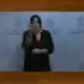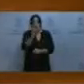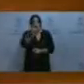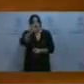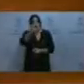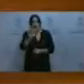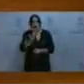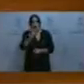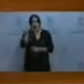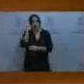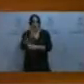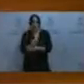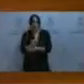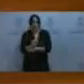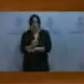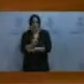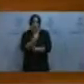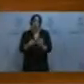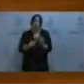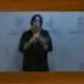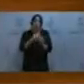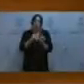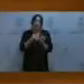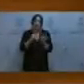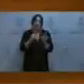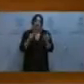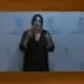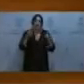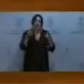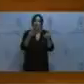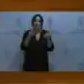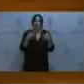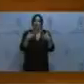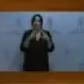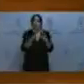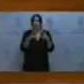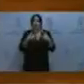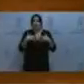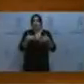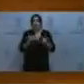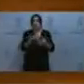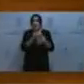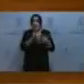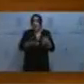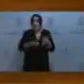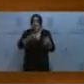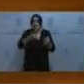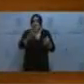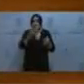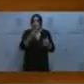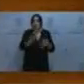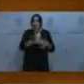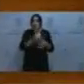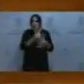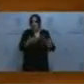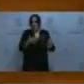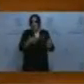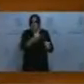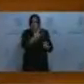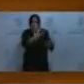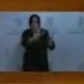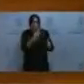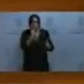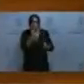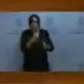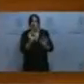y Parkinson, para prestar una atención sociosanitaria más eficaz y a tiempo. Así lo comentó usted antes de participar